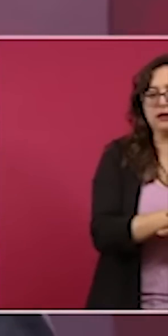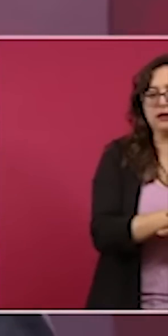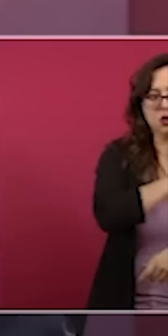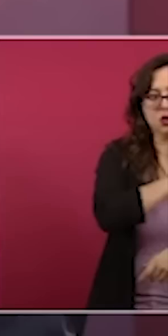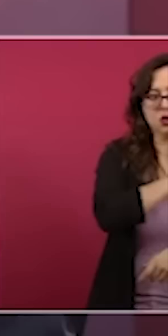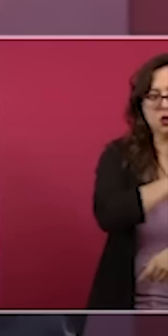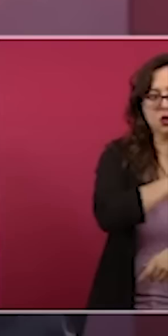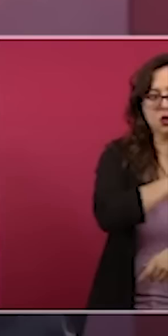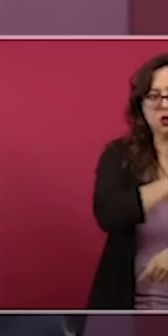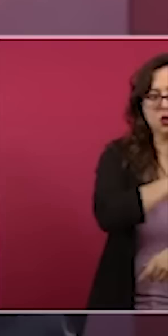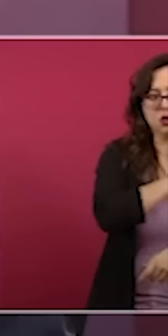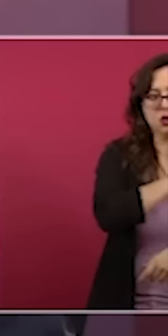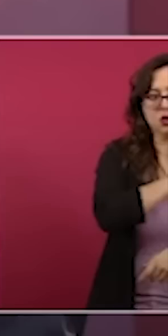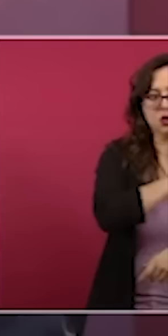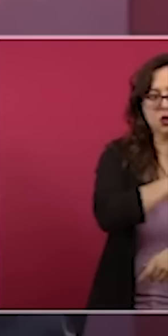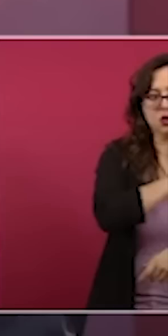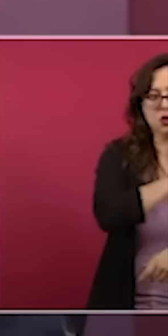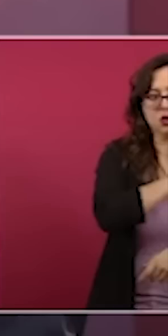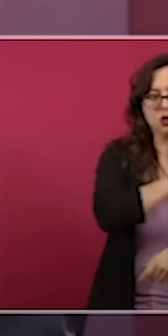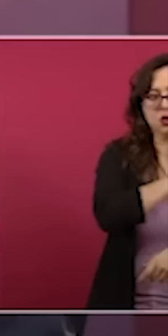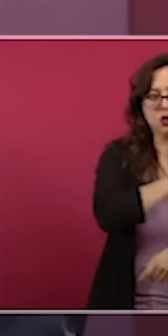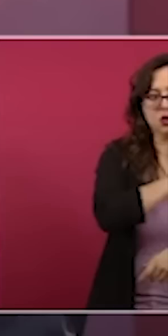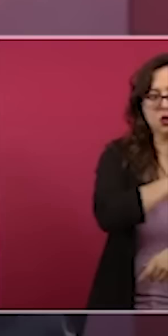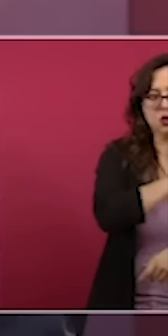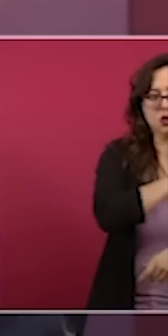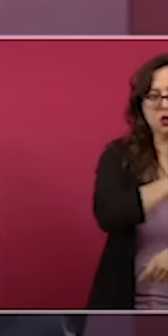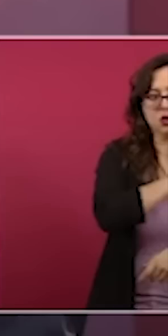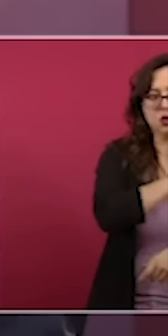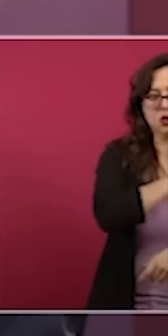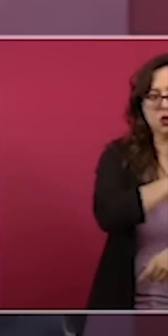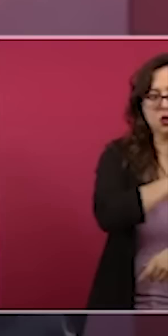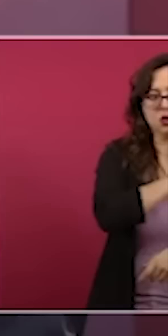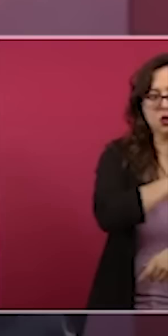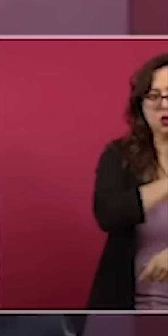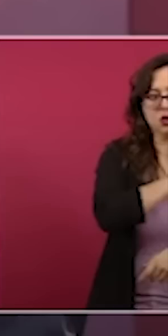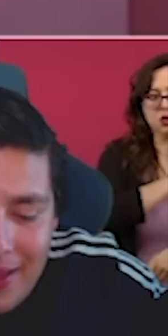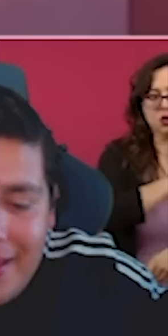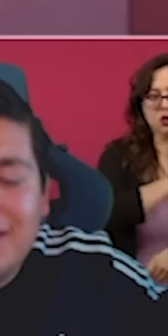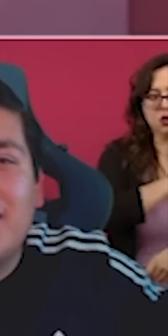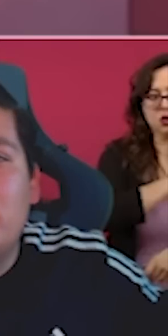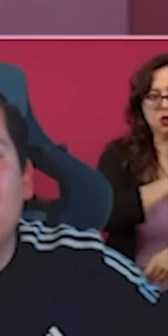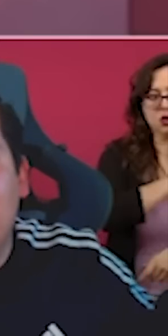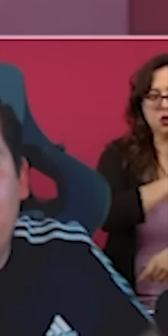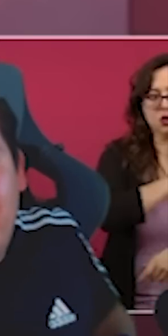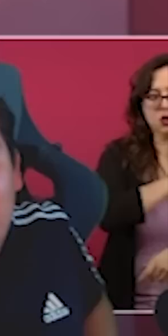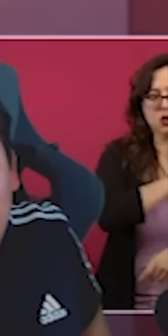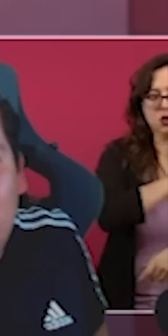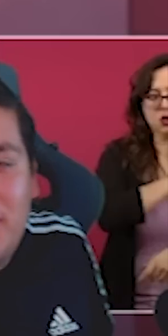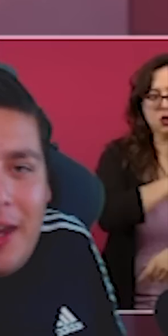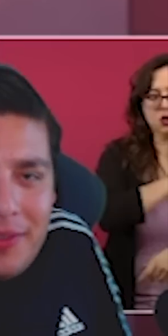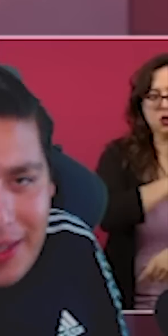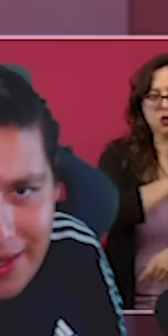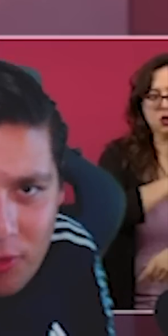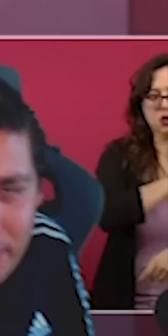Pues ahí está, familia, lo que dijo el presidente Andrés Manuel López Obrador, también hablando sobre lo que a él le tocó vivir, y es que cómo se atreven a